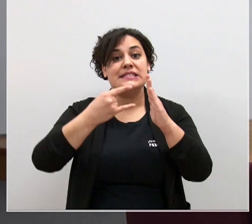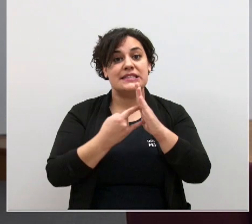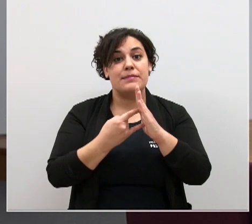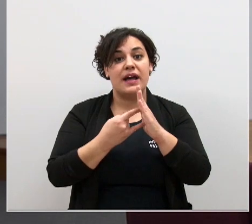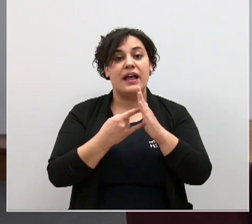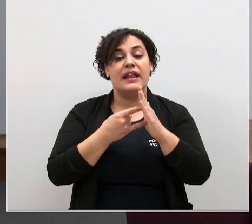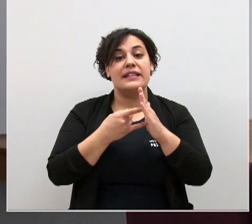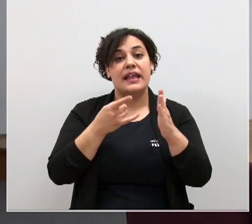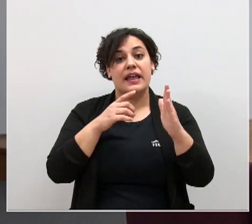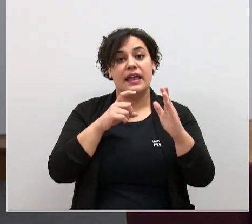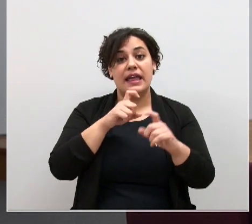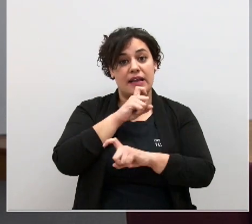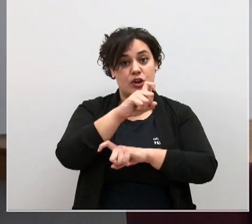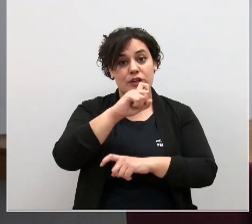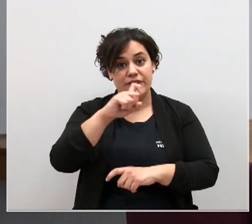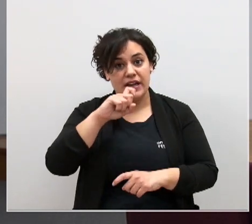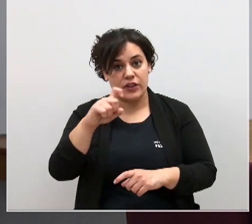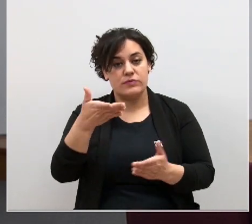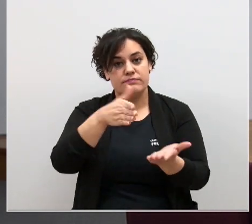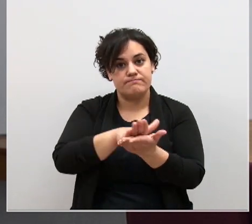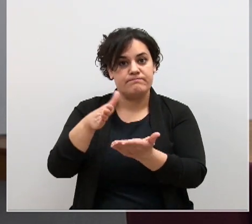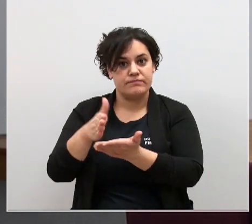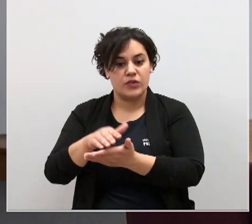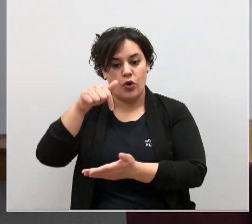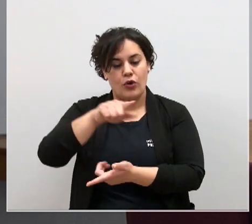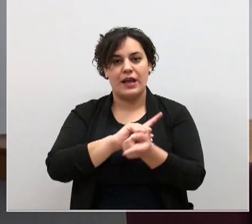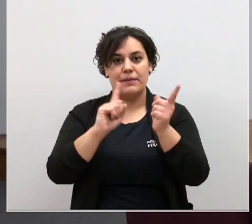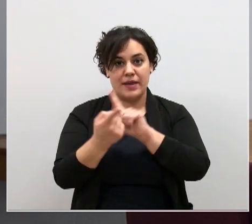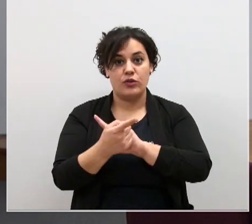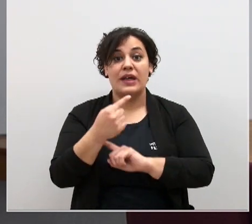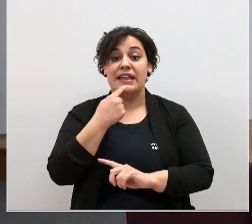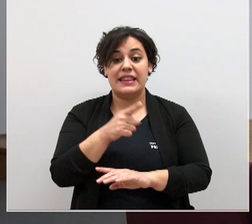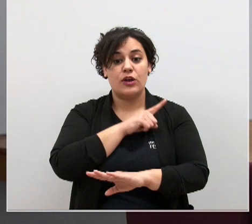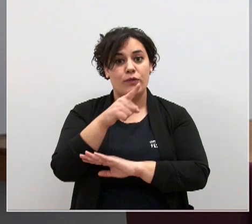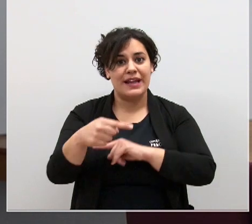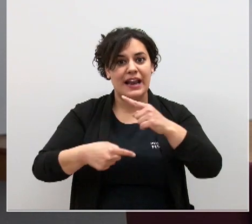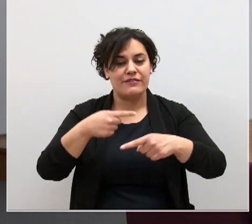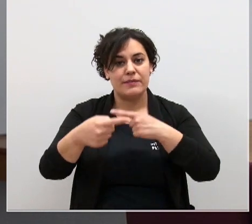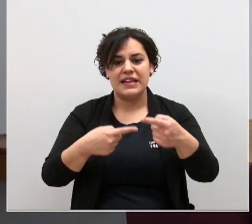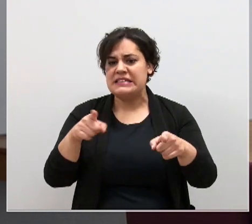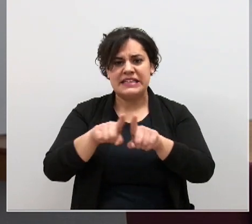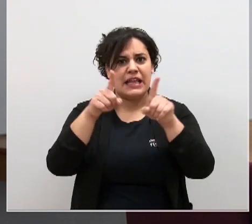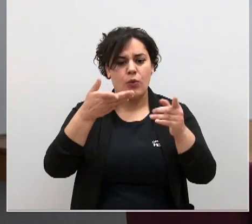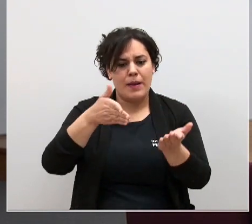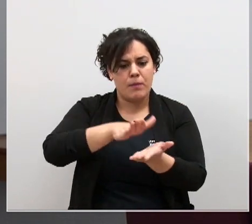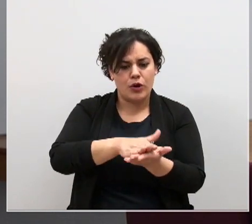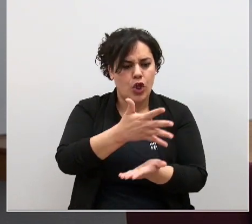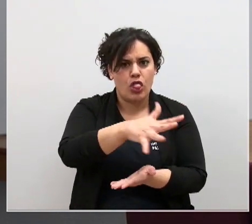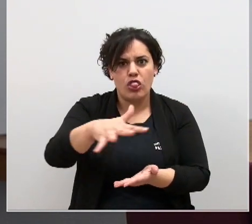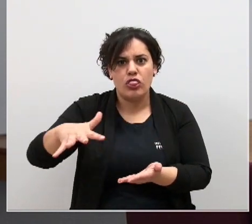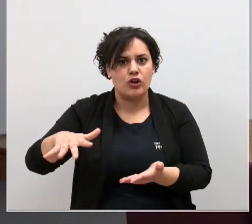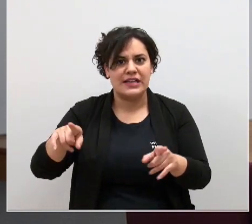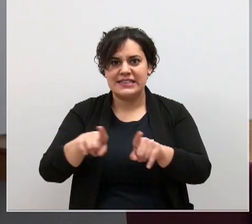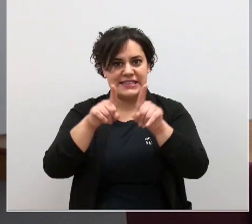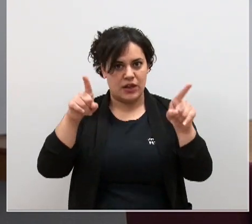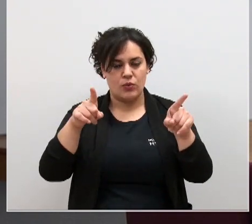notificación de fallecidos y obliga a las comunidades a comunicar el número de defunciones con independencia del lugar del fallecimiento. ¿Esta